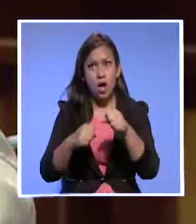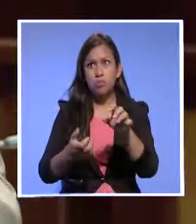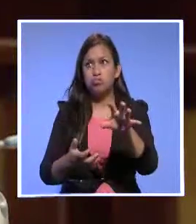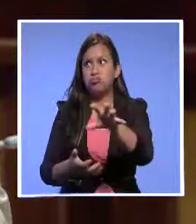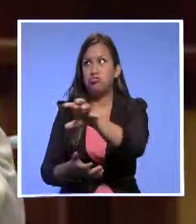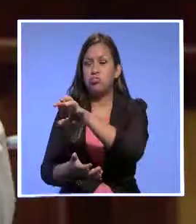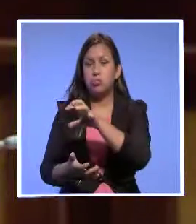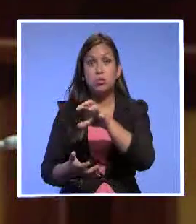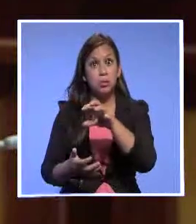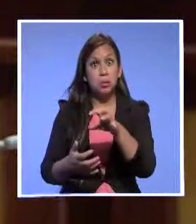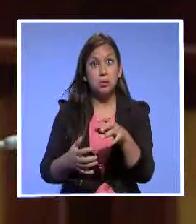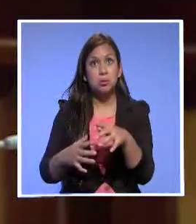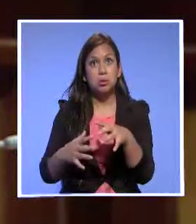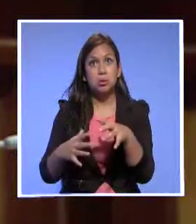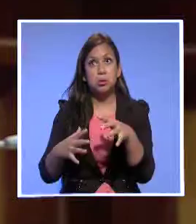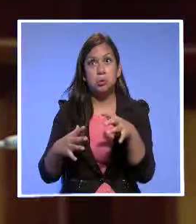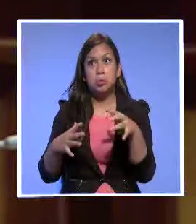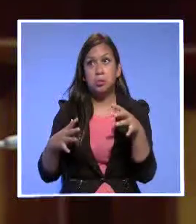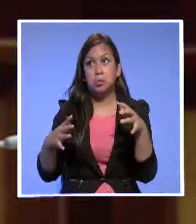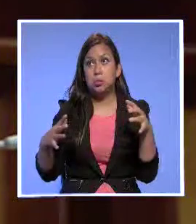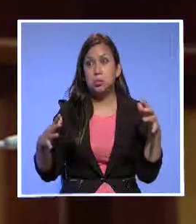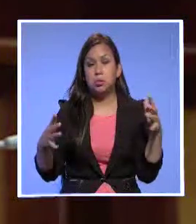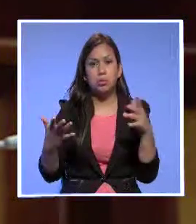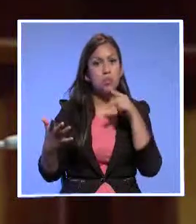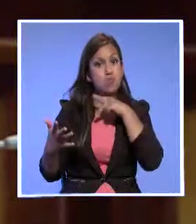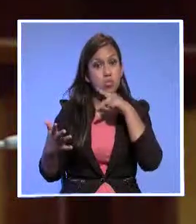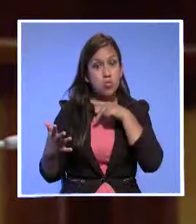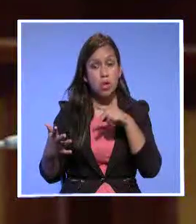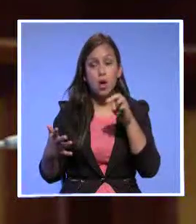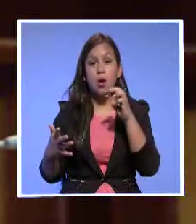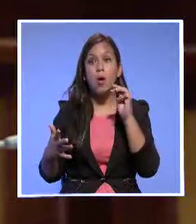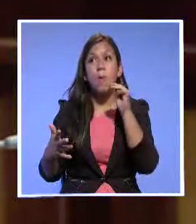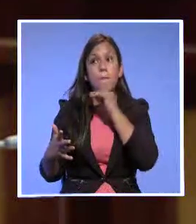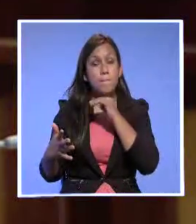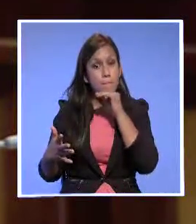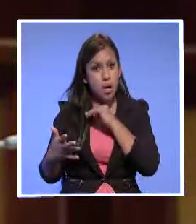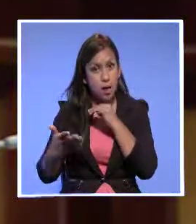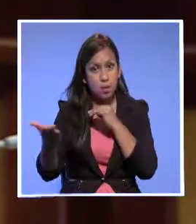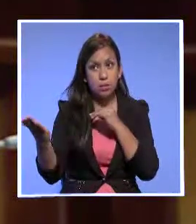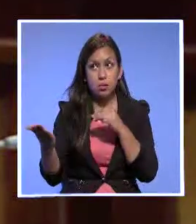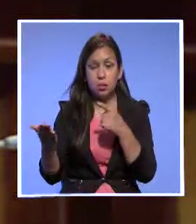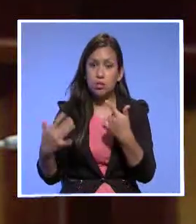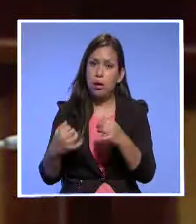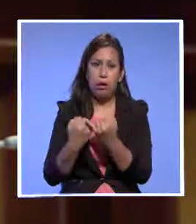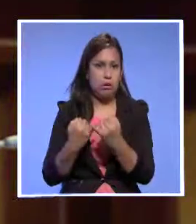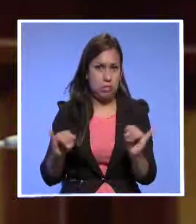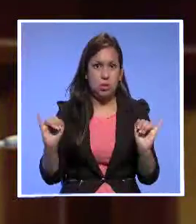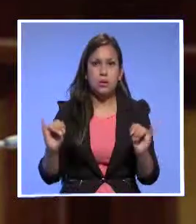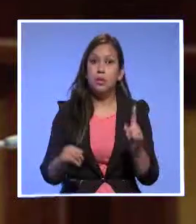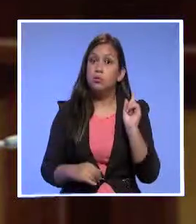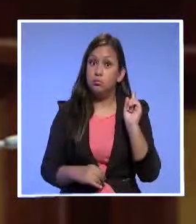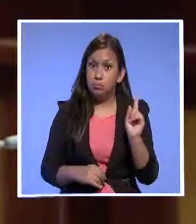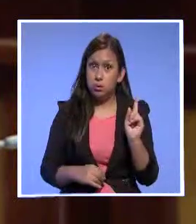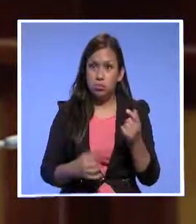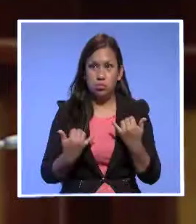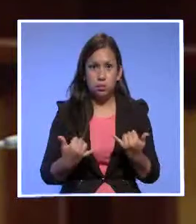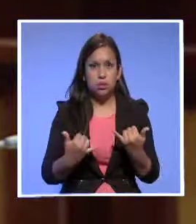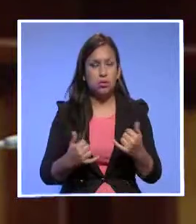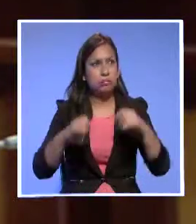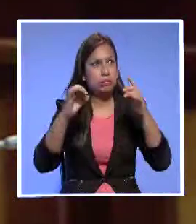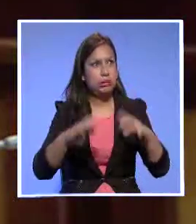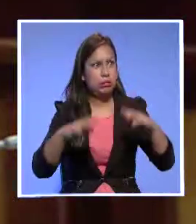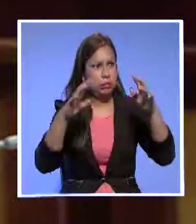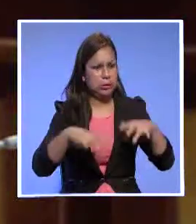fueron creciendo y tanto portoviejo manta jipijapa se independizaron de ese servicio pero con las consecuencias que en época invernal